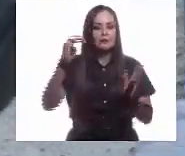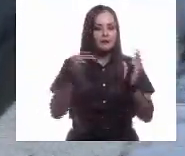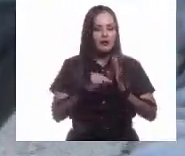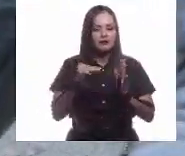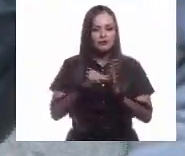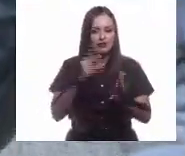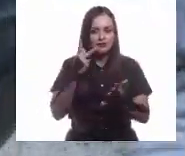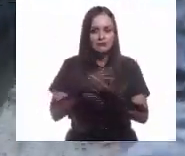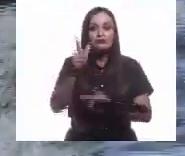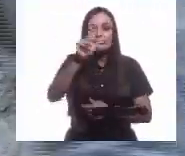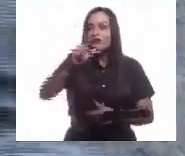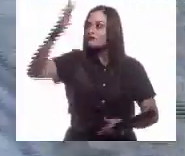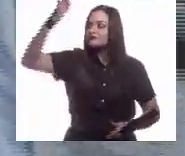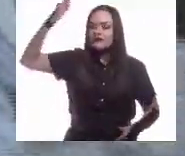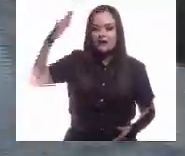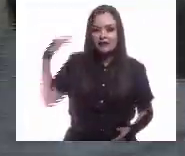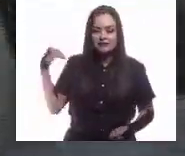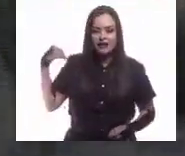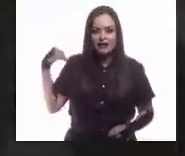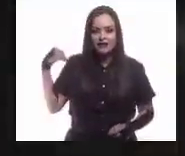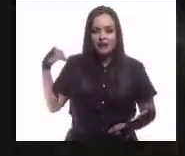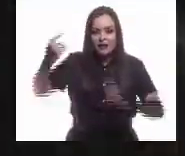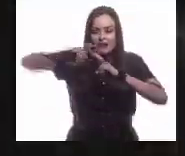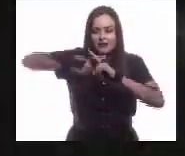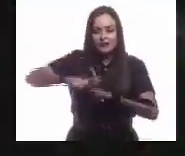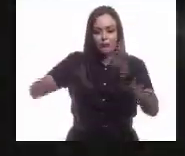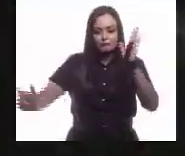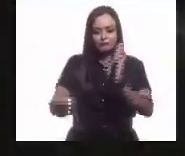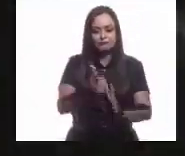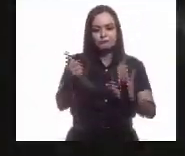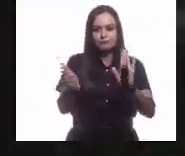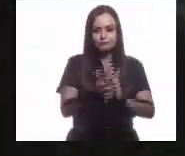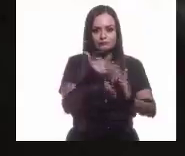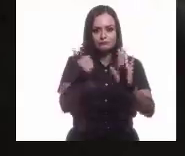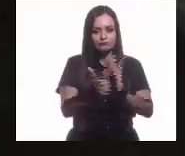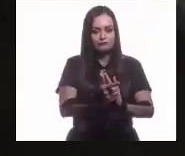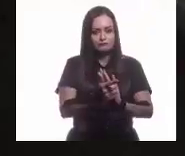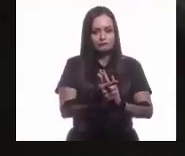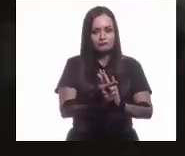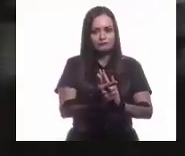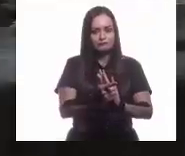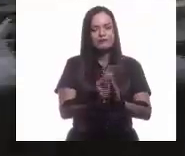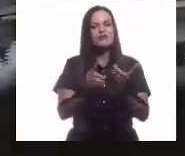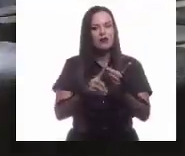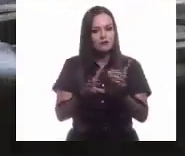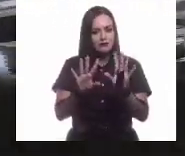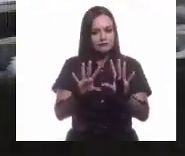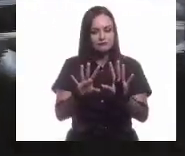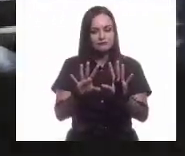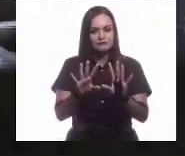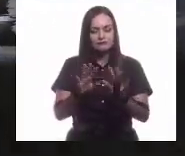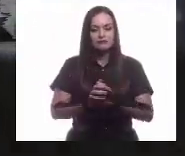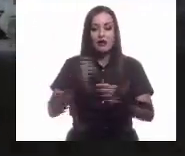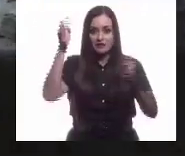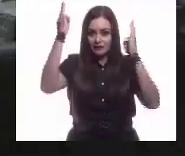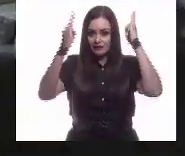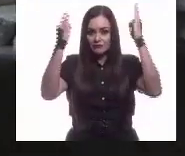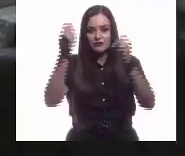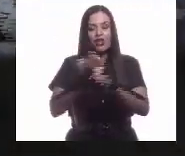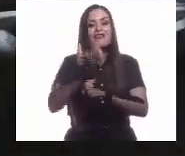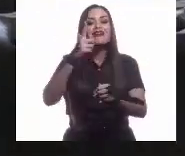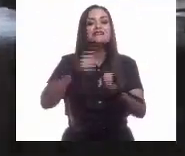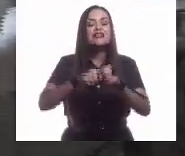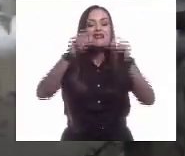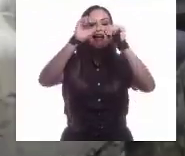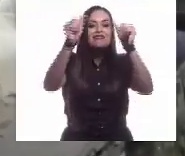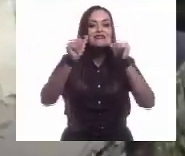el pasado lunes arrancamos la construcción de la segunda y última etapa de lo que habrá de ser nuestro Museo Estatal de Arte